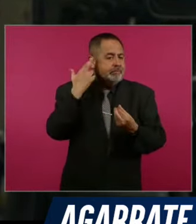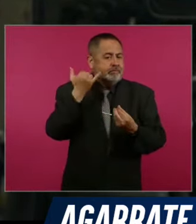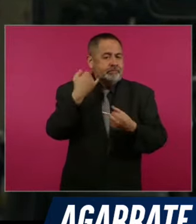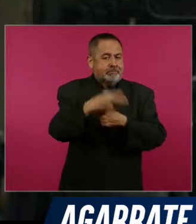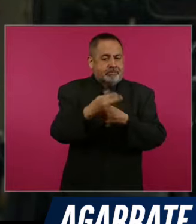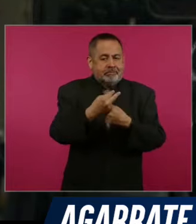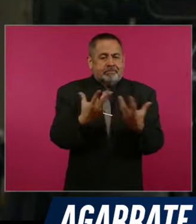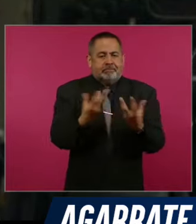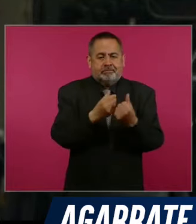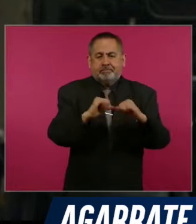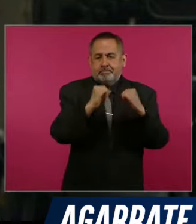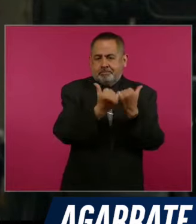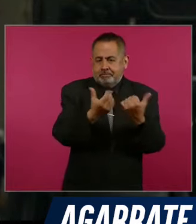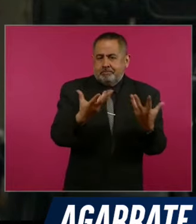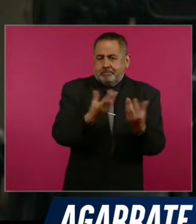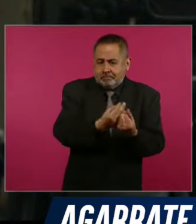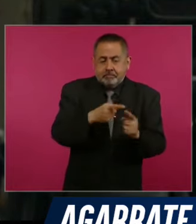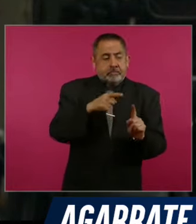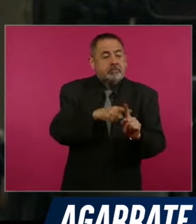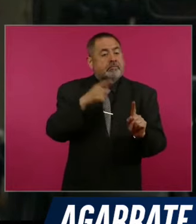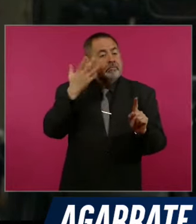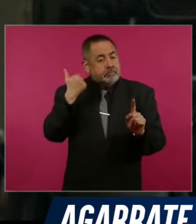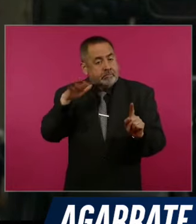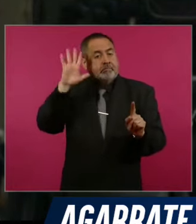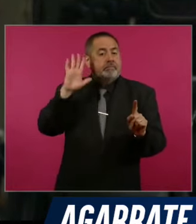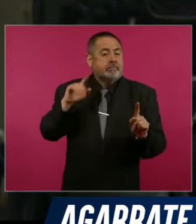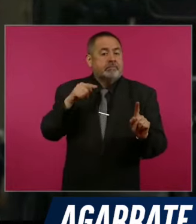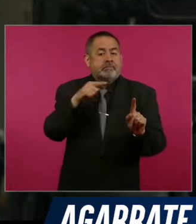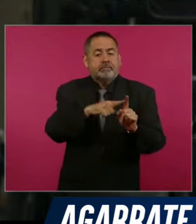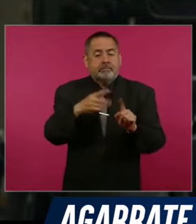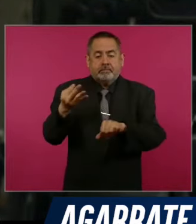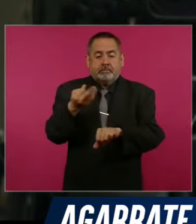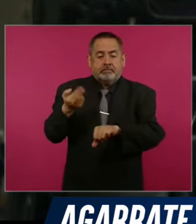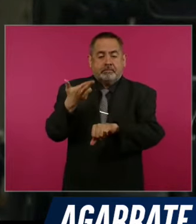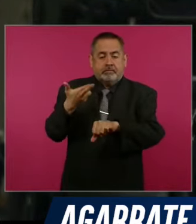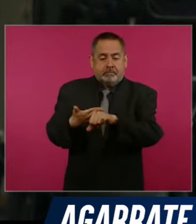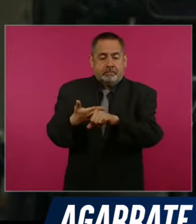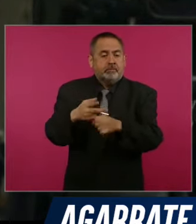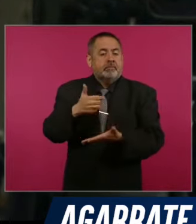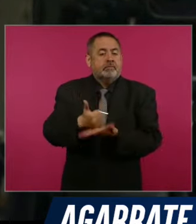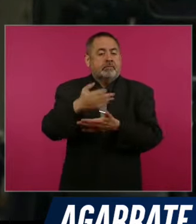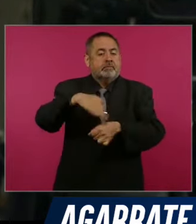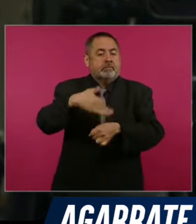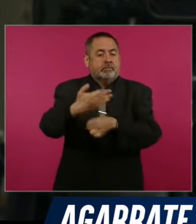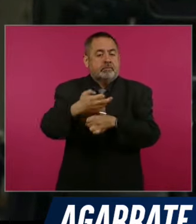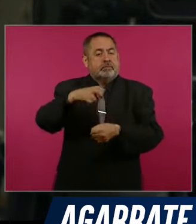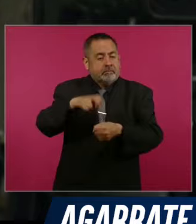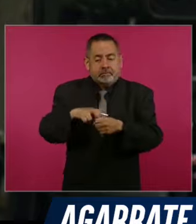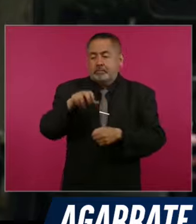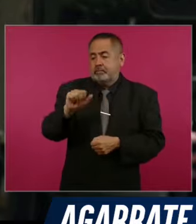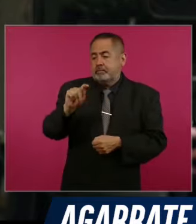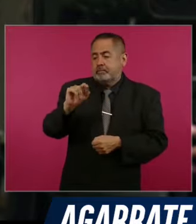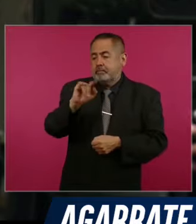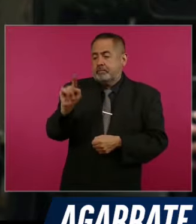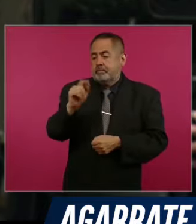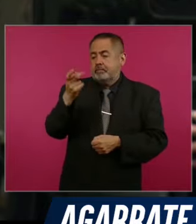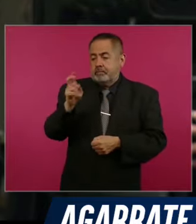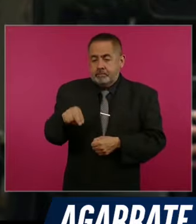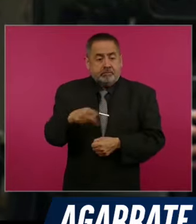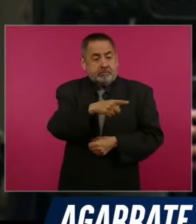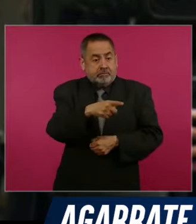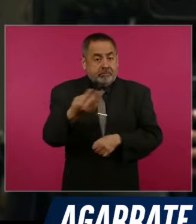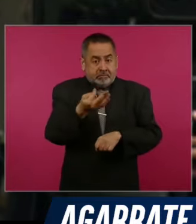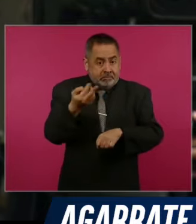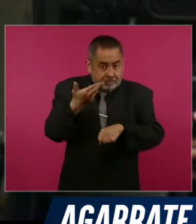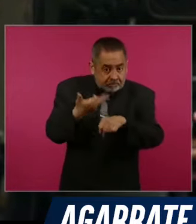televisión pero en su momento fue el tesorero del ayuntamiento de Atizapán y mientras estaba como tesorero